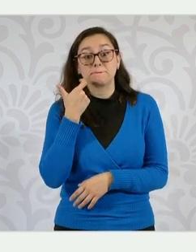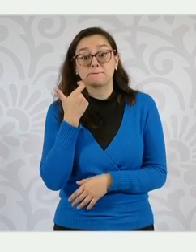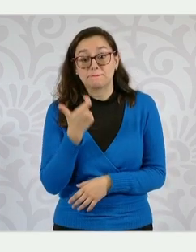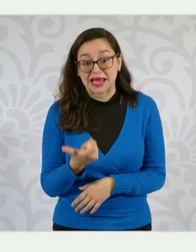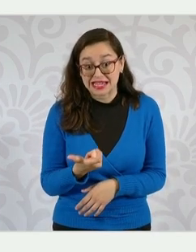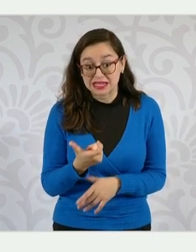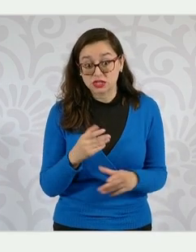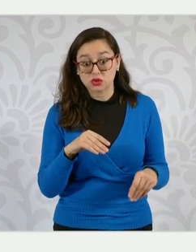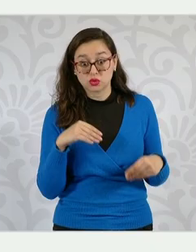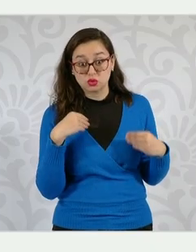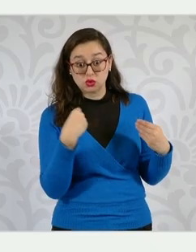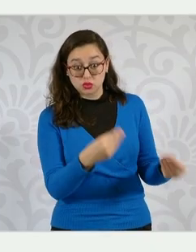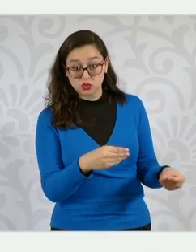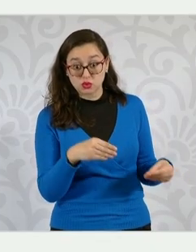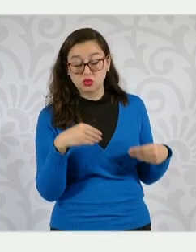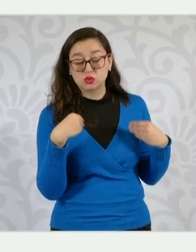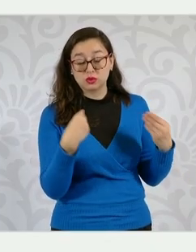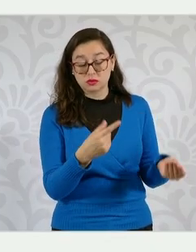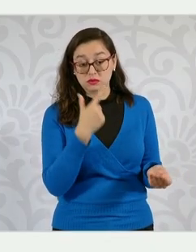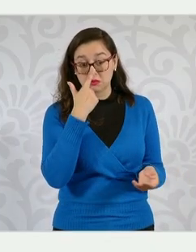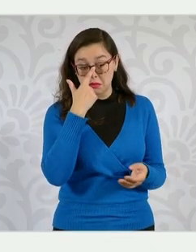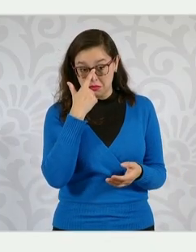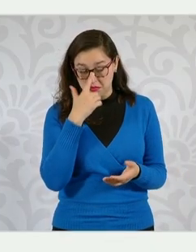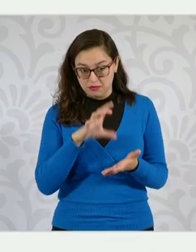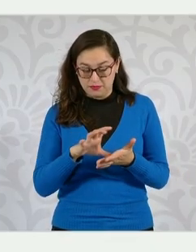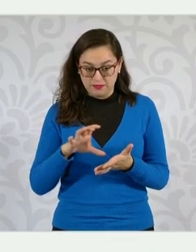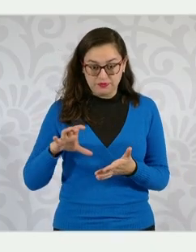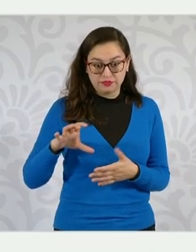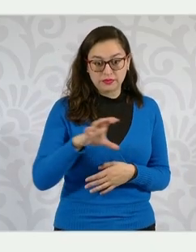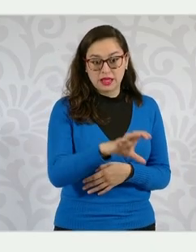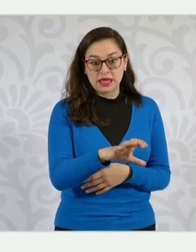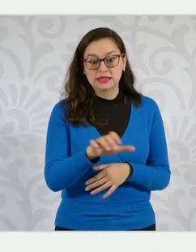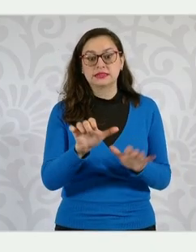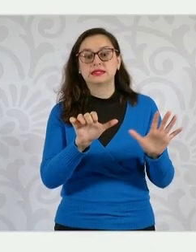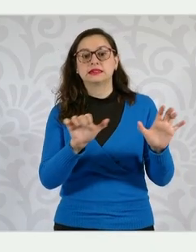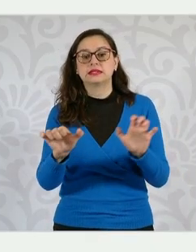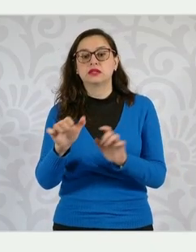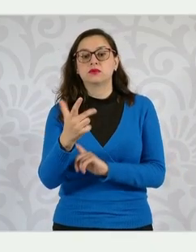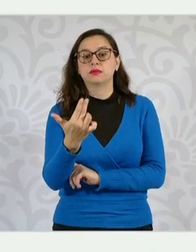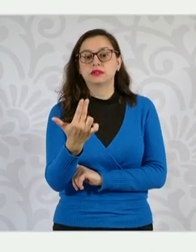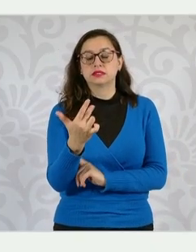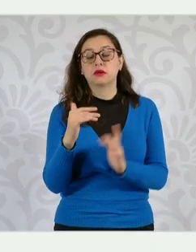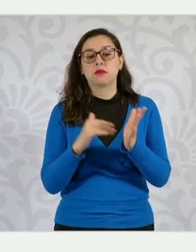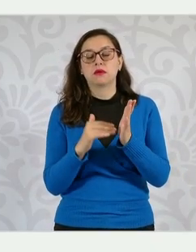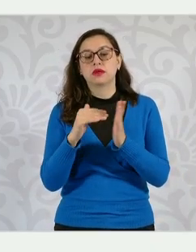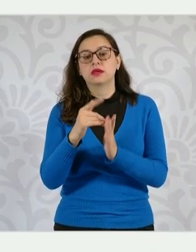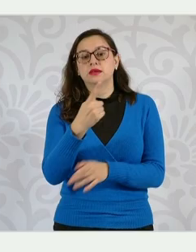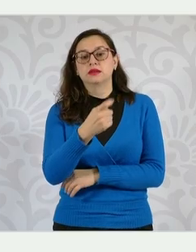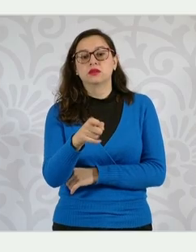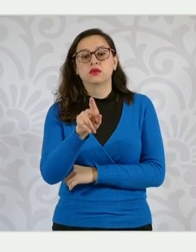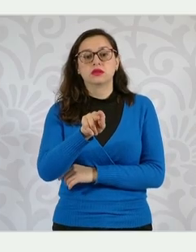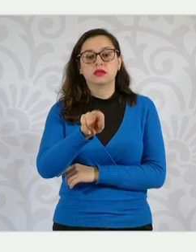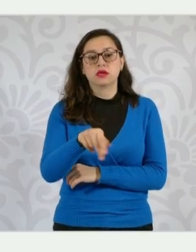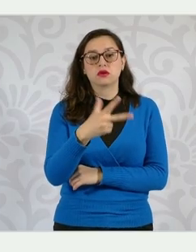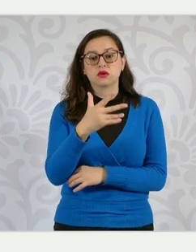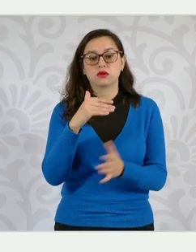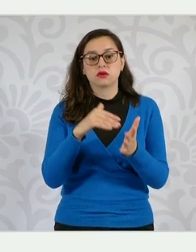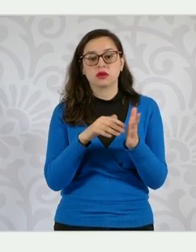de los cuales fueron pagados 625 millones 188 mil